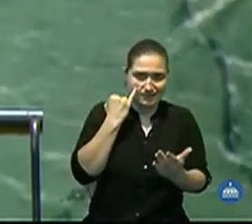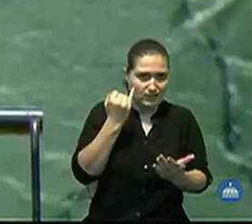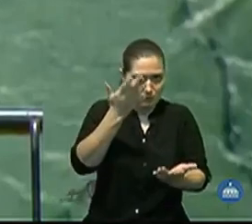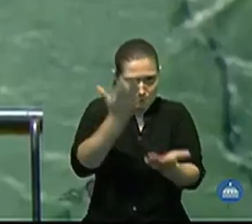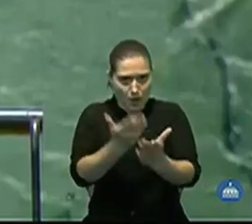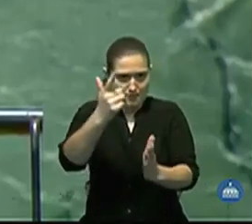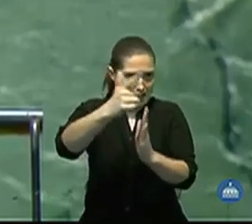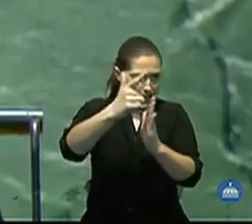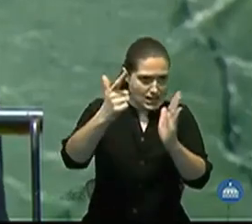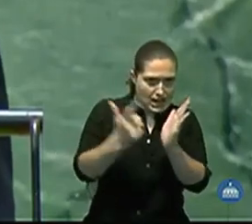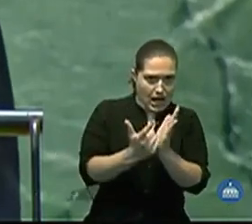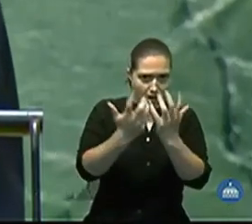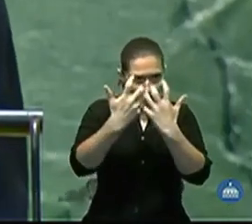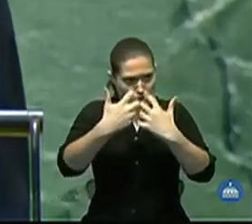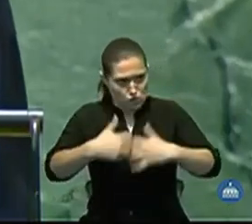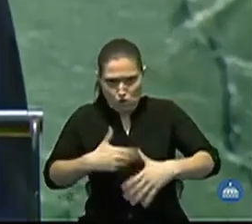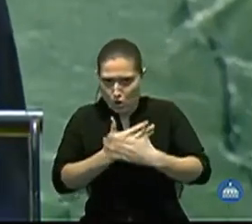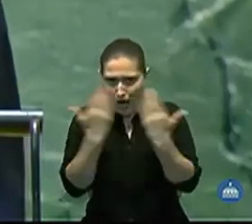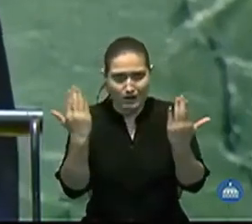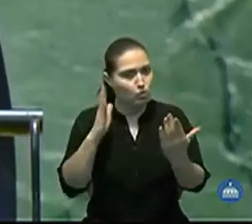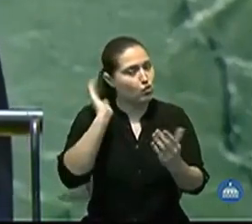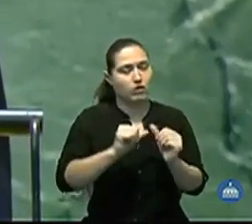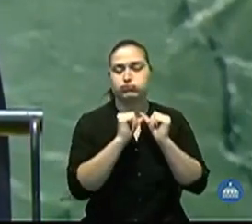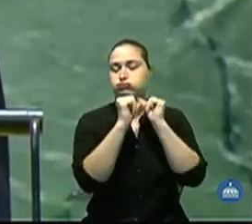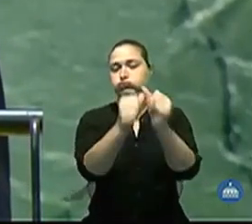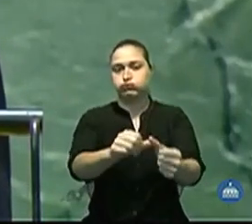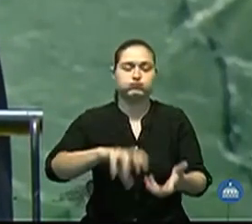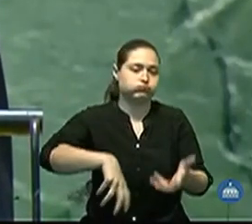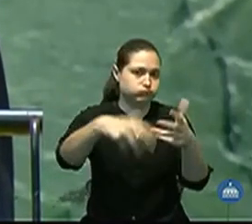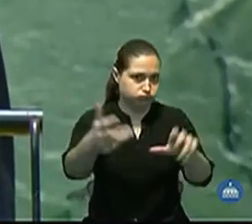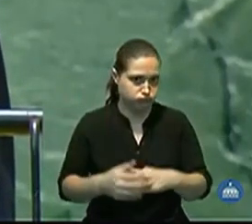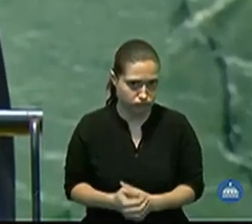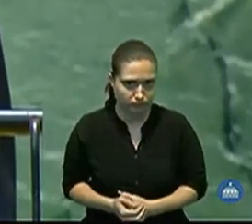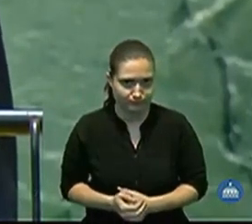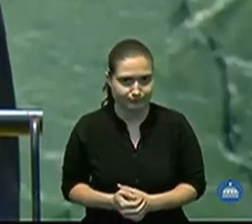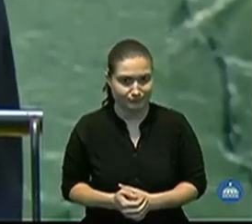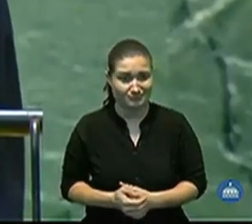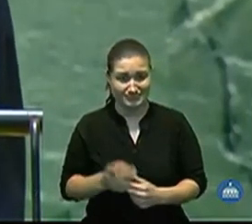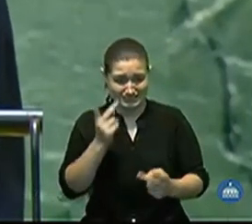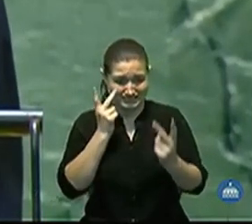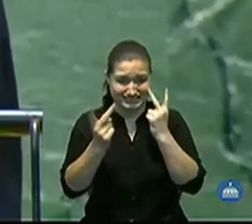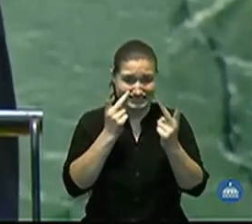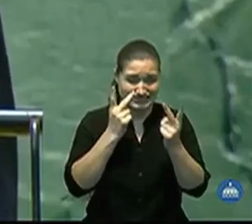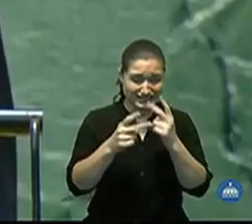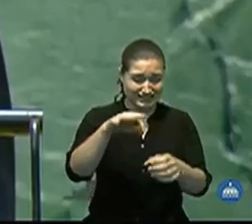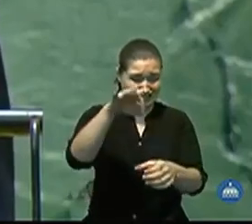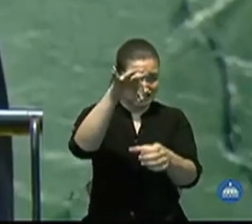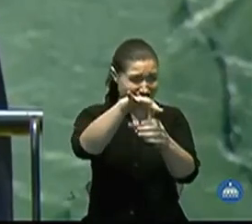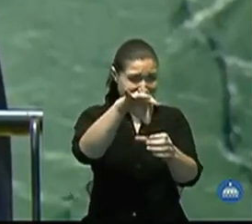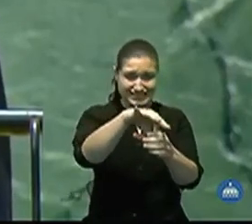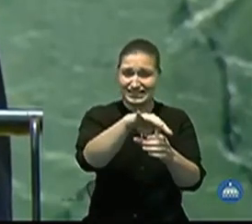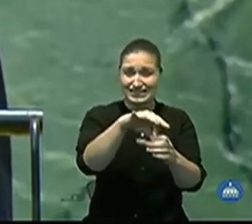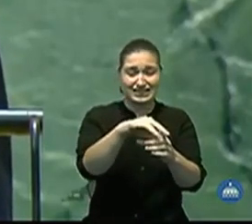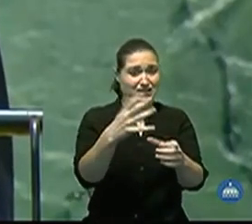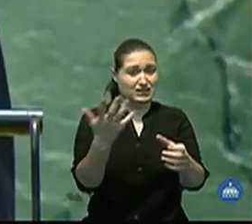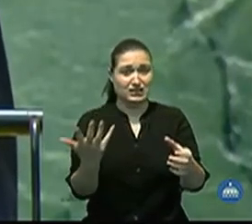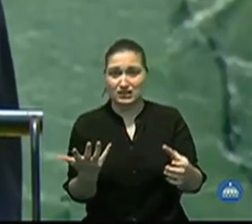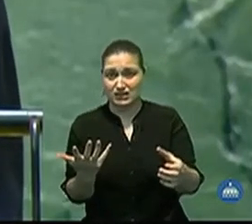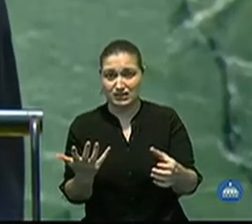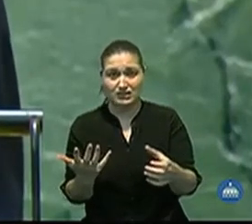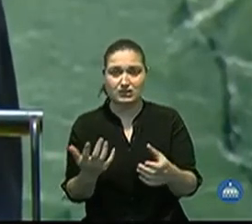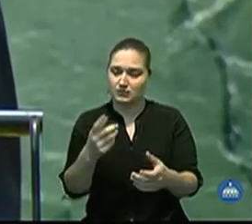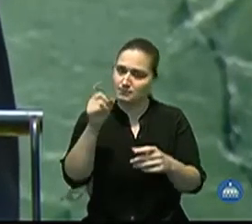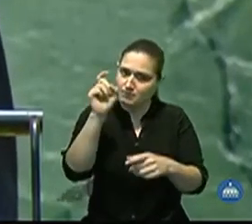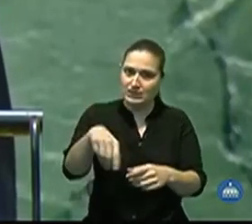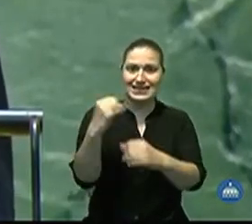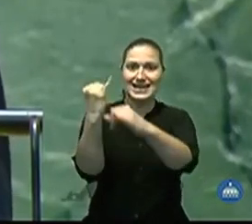agravarse. Seguiremos insistiendo en la publicación de todas las actas electorales, su verificación por instituciones imparciales y